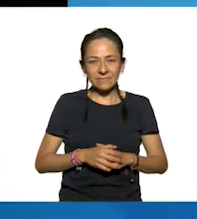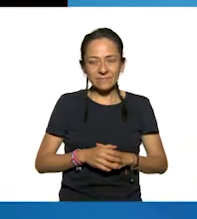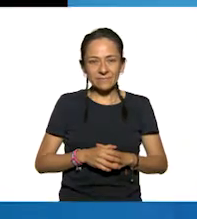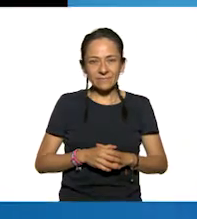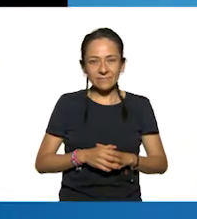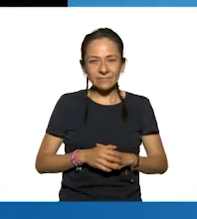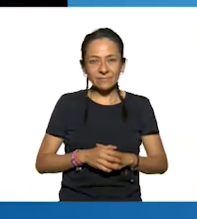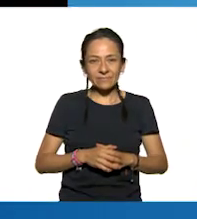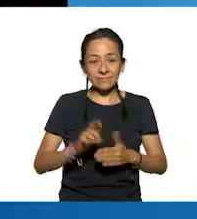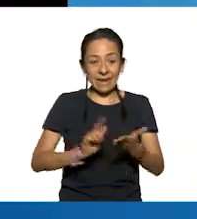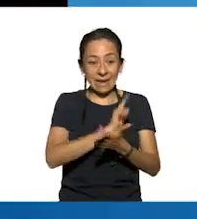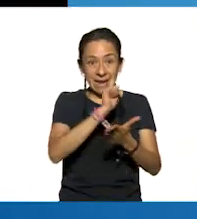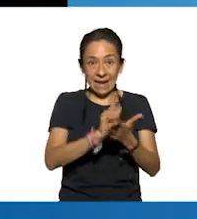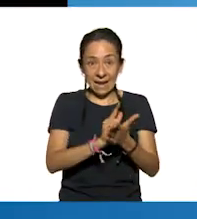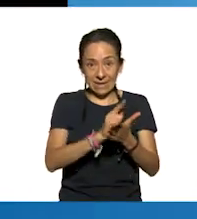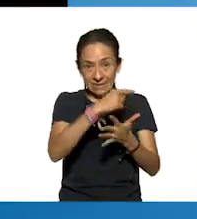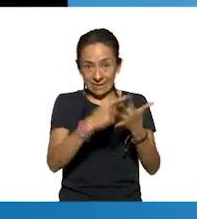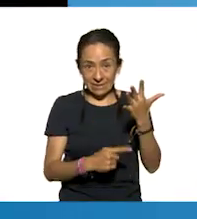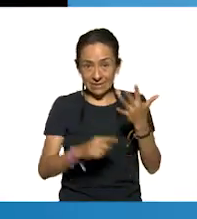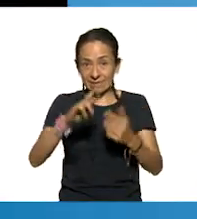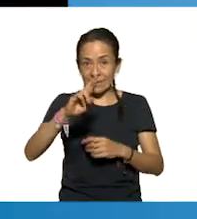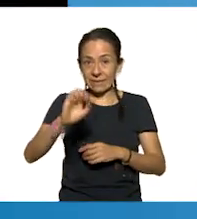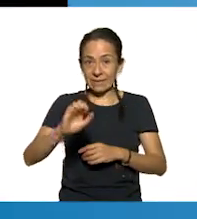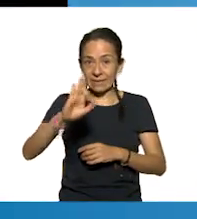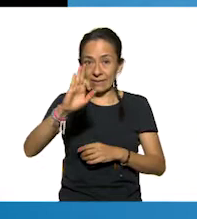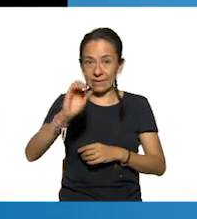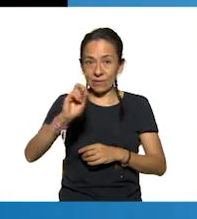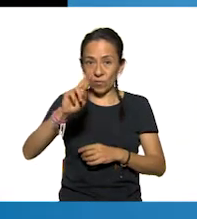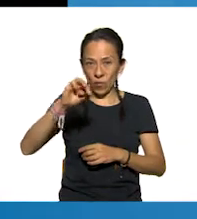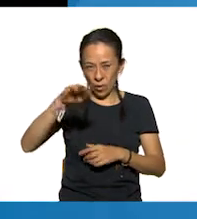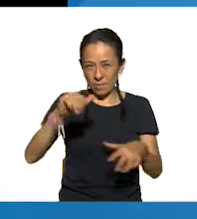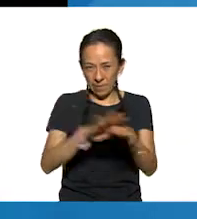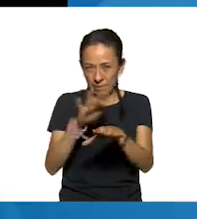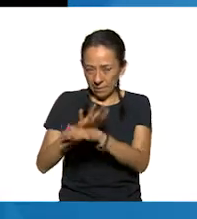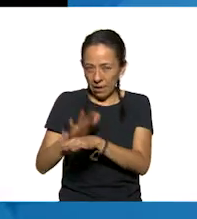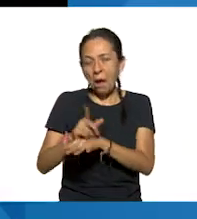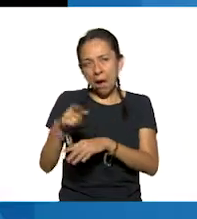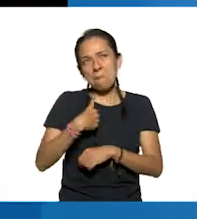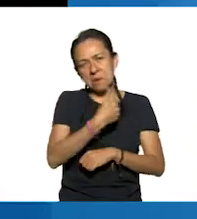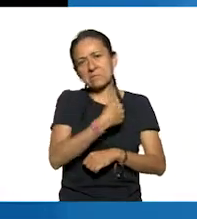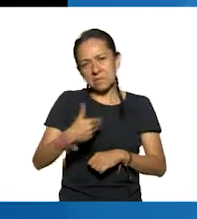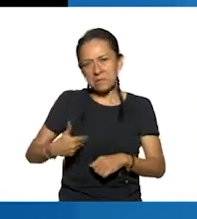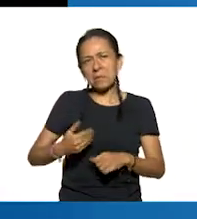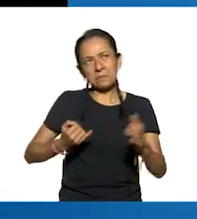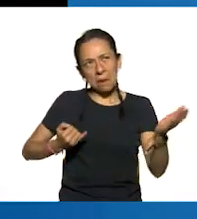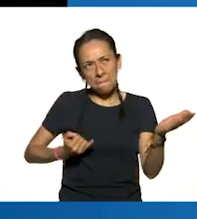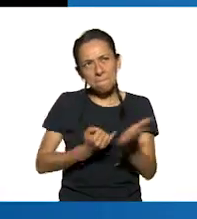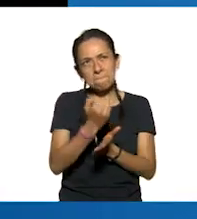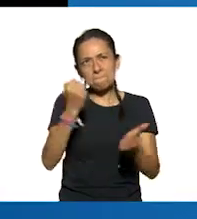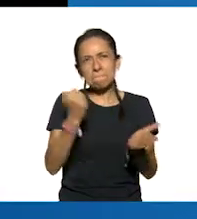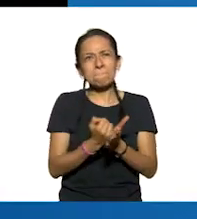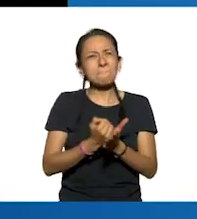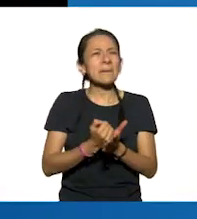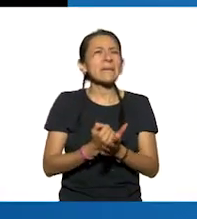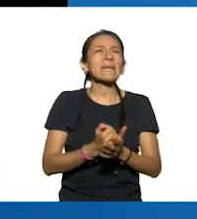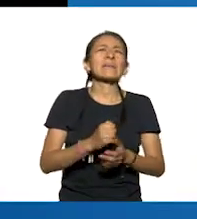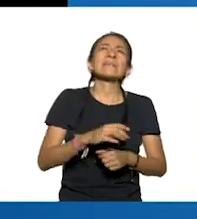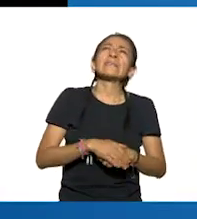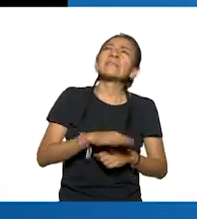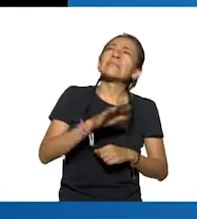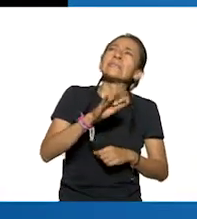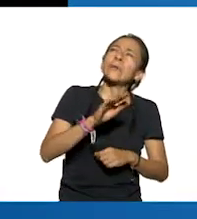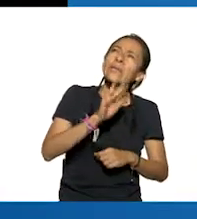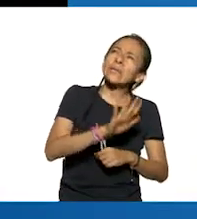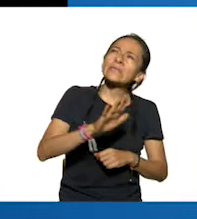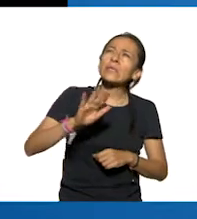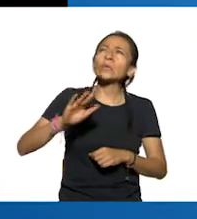Las leyes de reforma son decretos que el presidente emite, más o menos. La primera me parece que es 55, 56, la última es